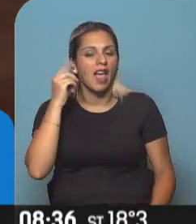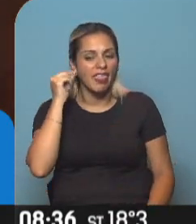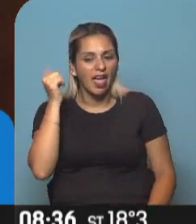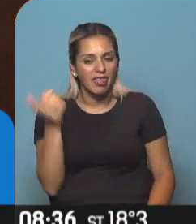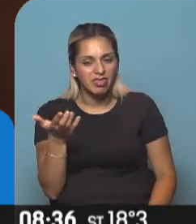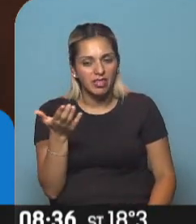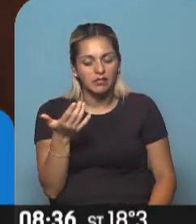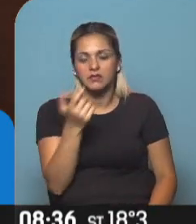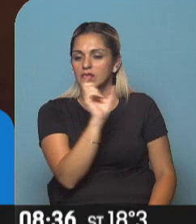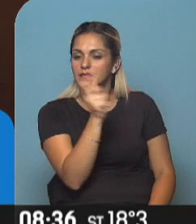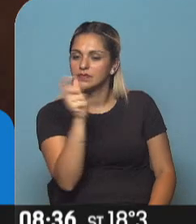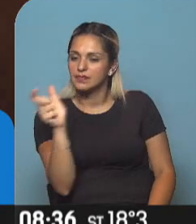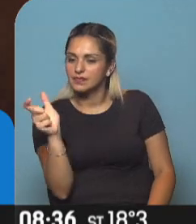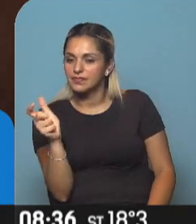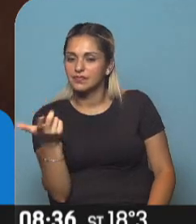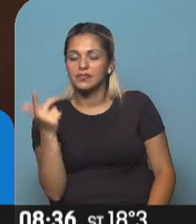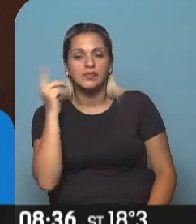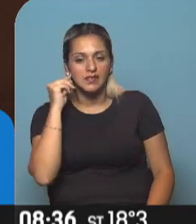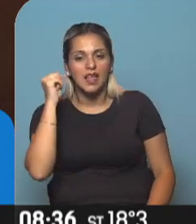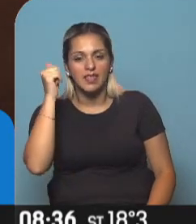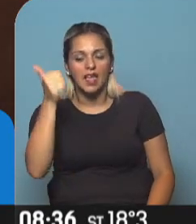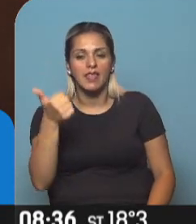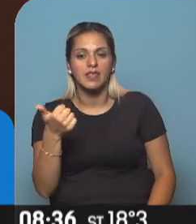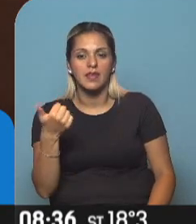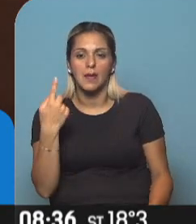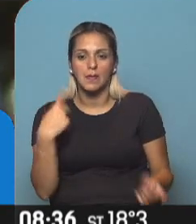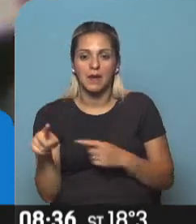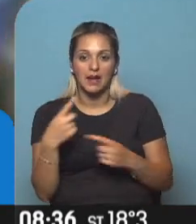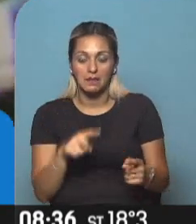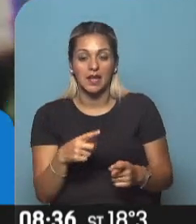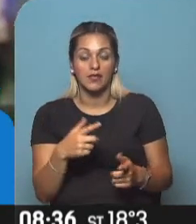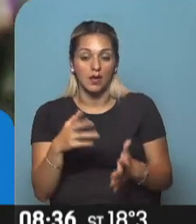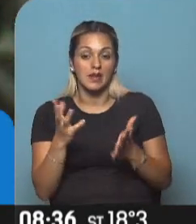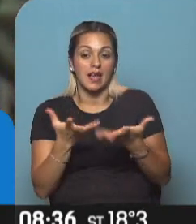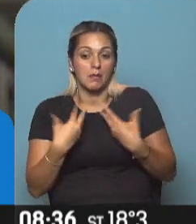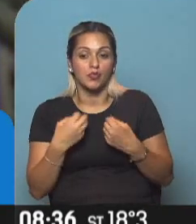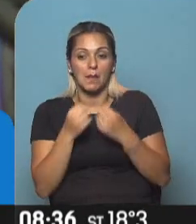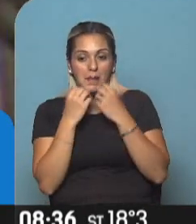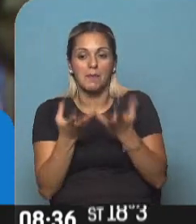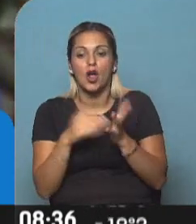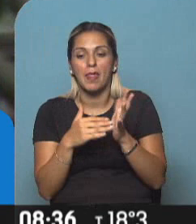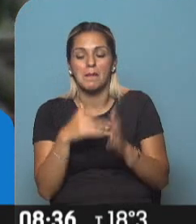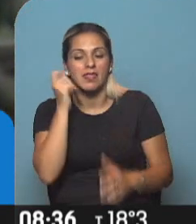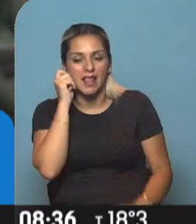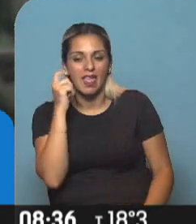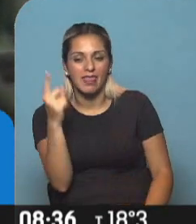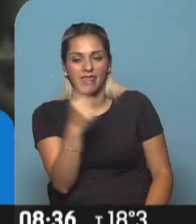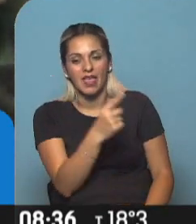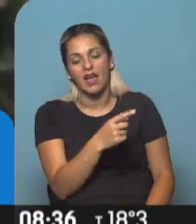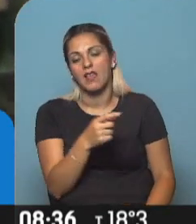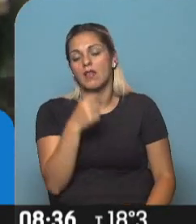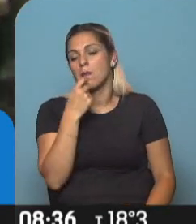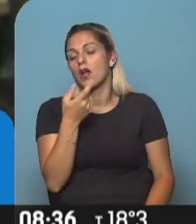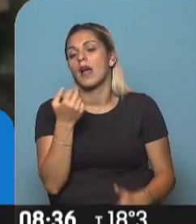rango etario cada rango de edades va va a tener sus beneficios si el impacto digamos de la osteoporosis